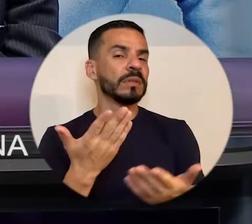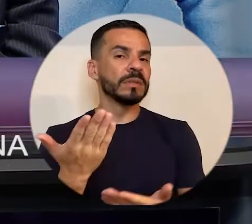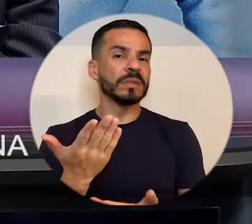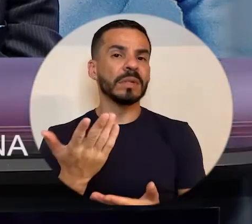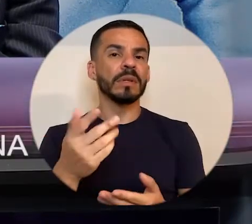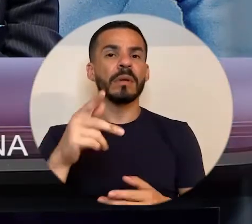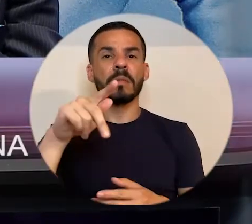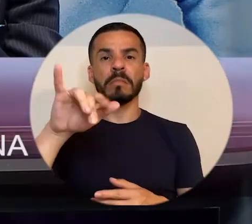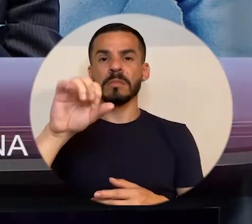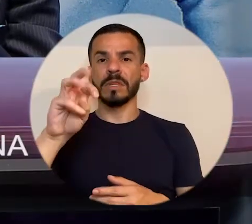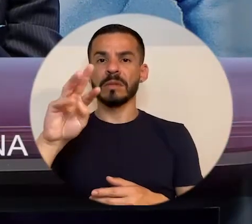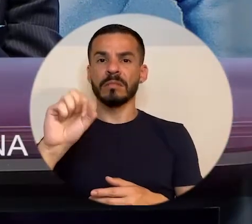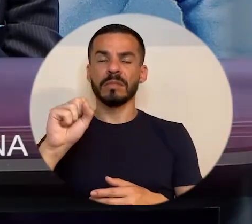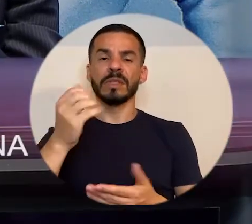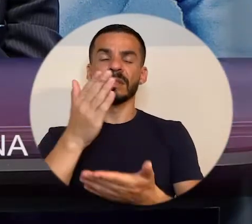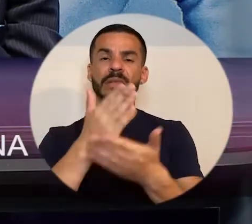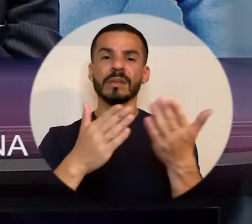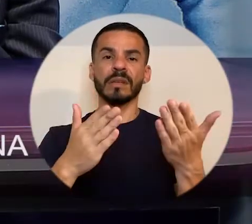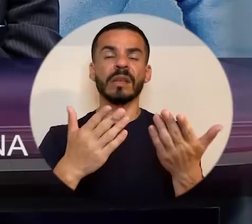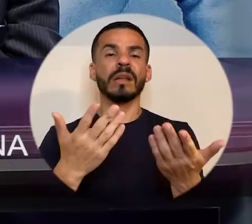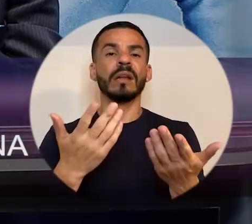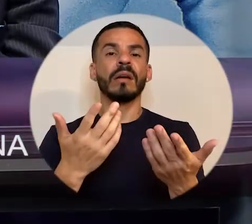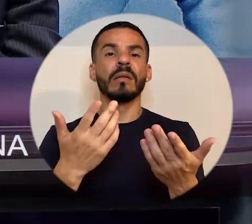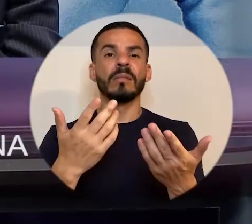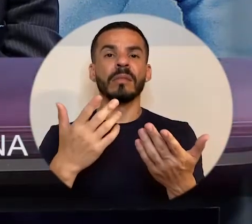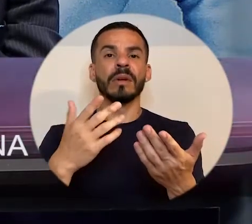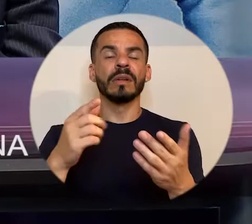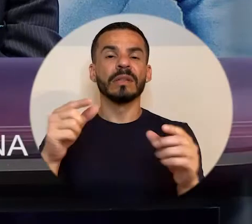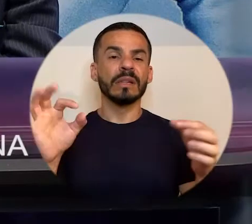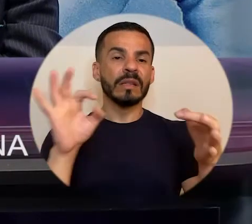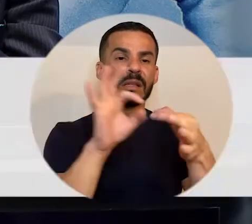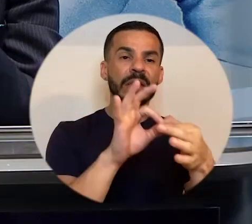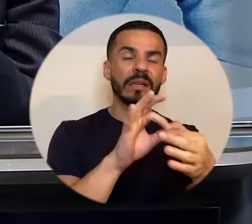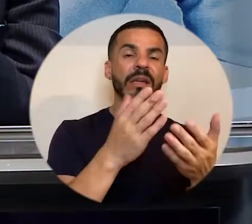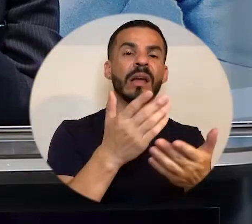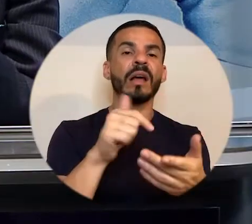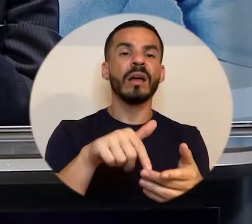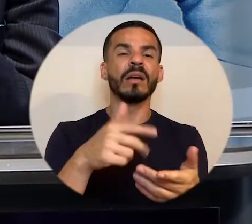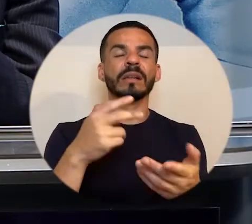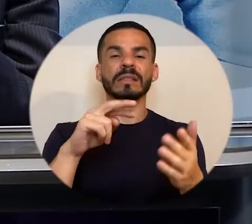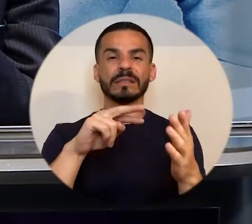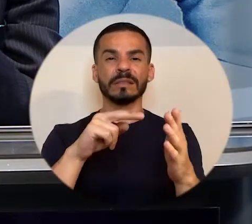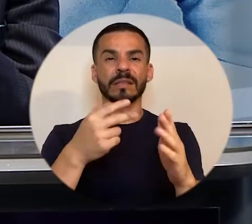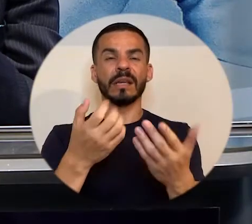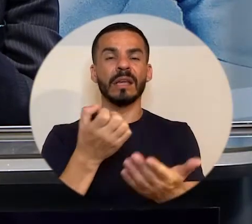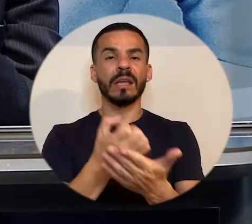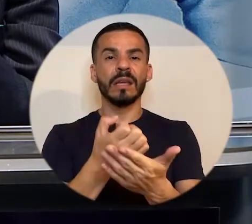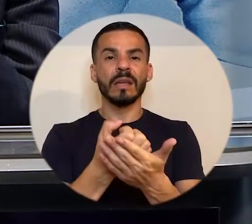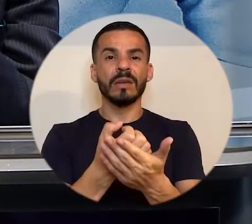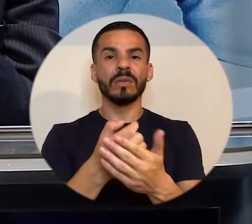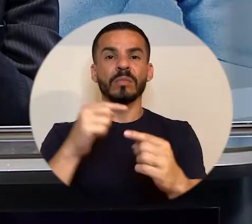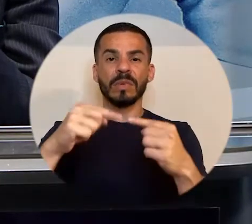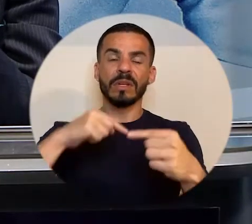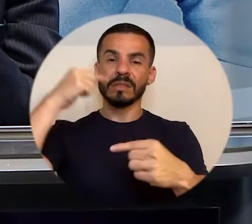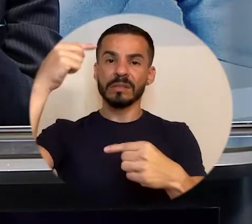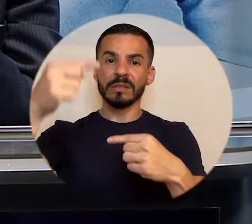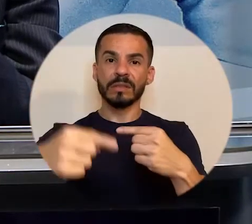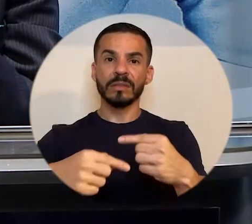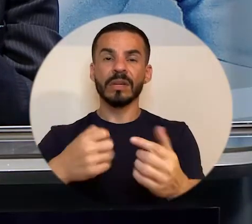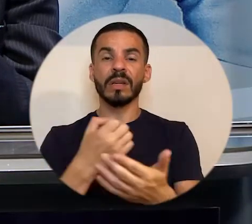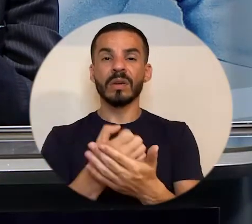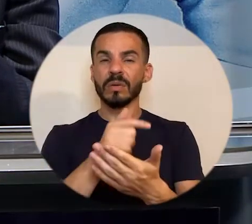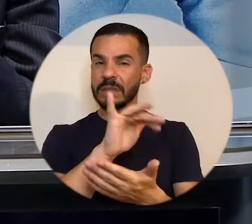fortalecimiento de pymes en la parte de las que estén ligadas a lo que hoy día se llama economía circular